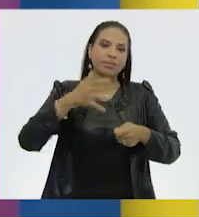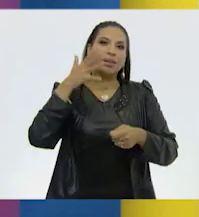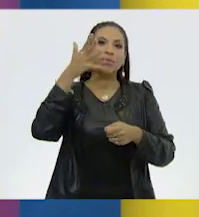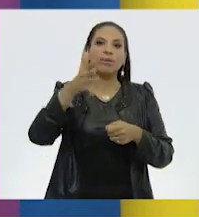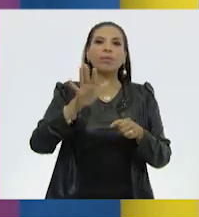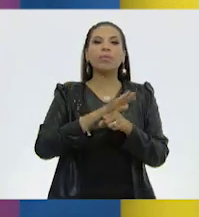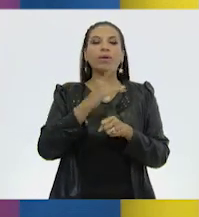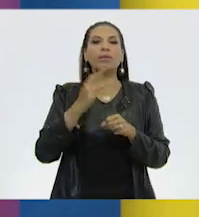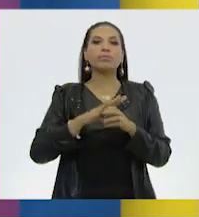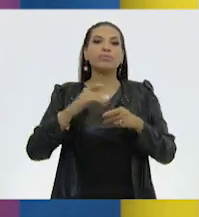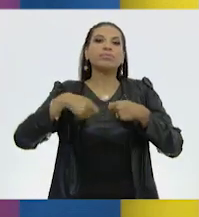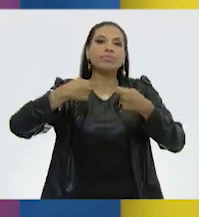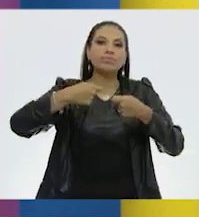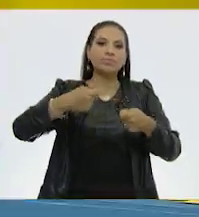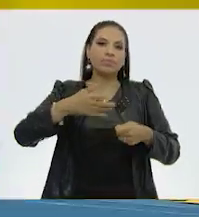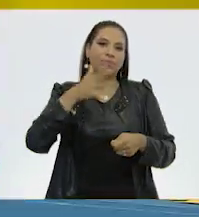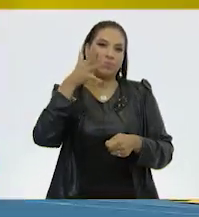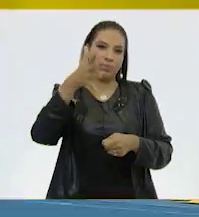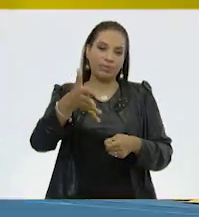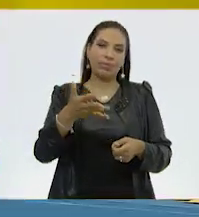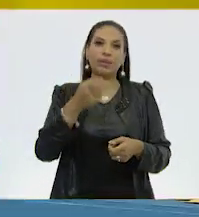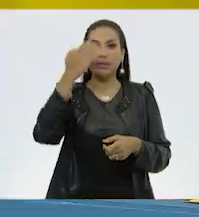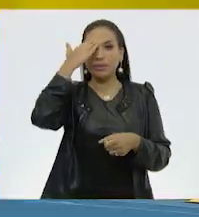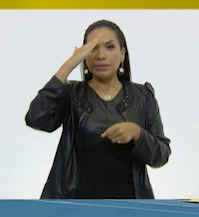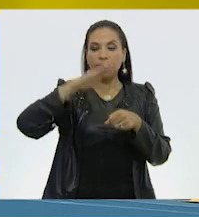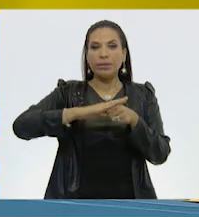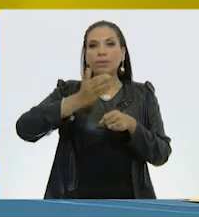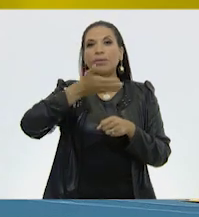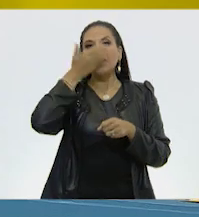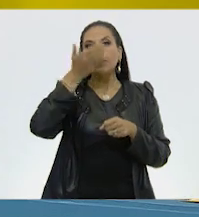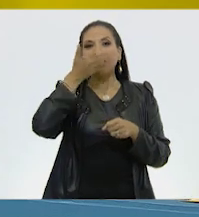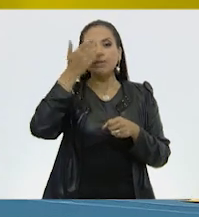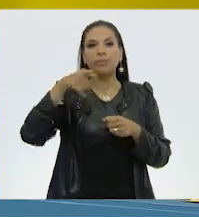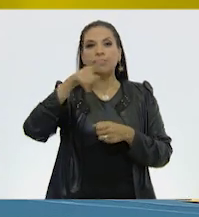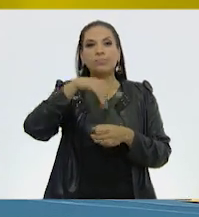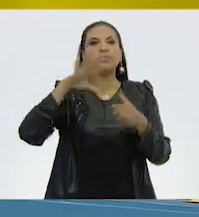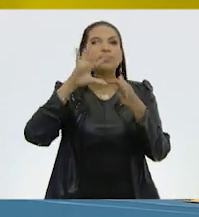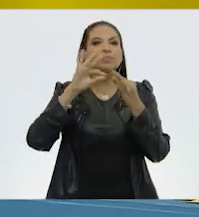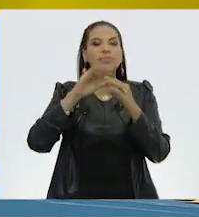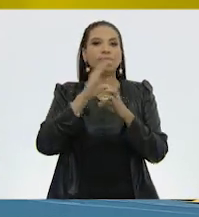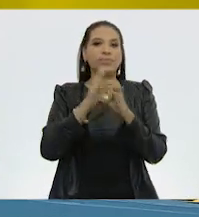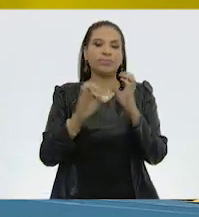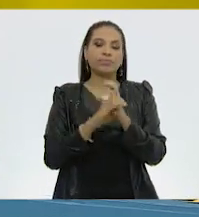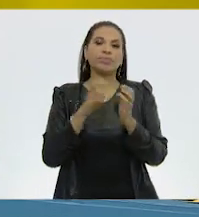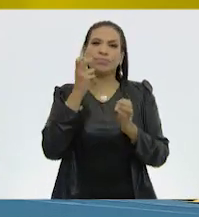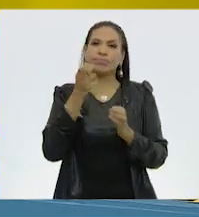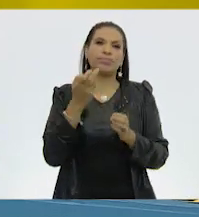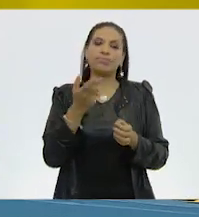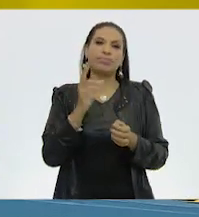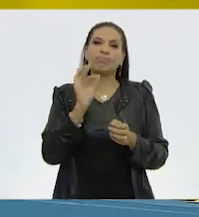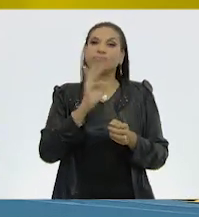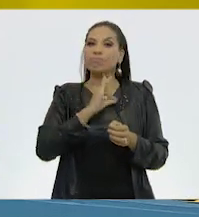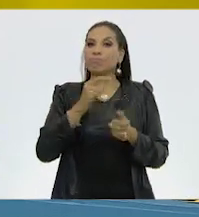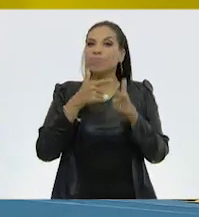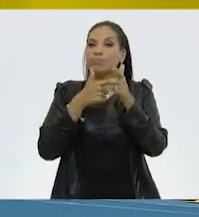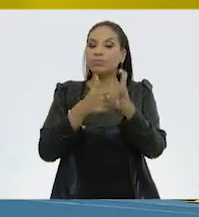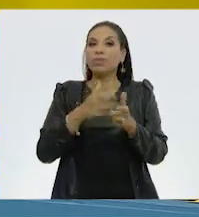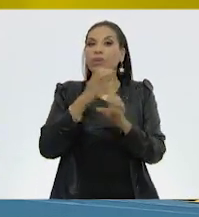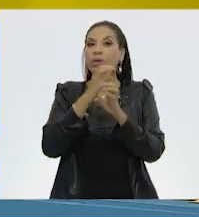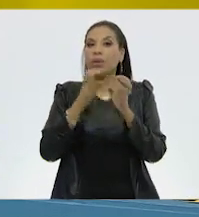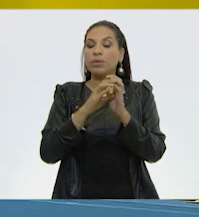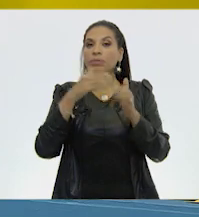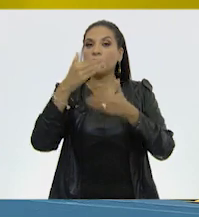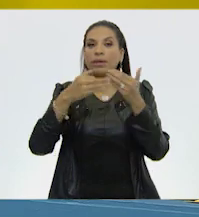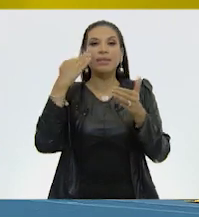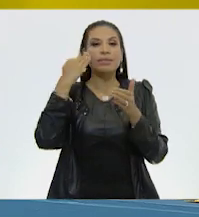por nuestra descendencia, por decirlo así. La memoria y la tradición oral de contar las cosas no nos garantiza que los eventos trasciendan